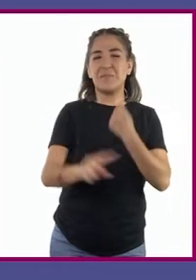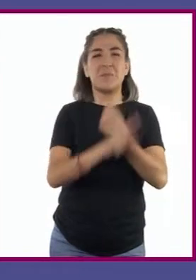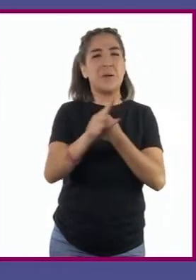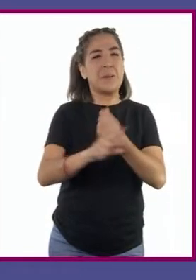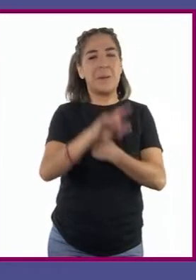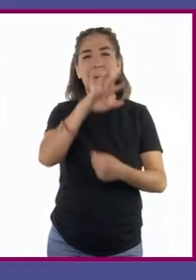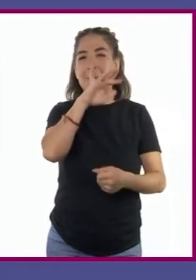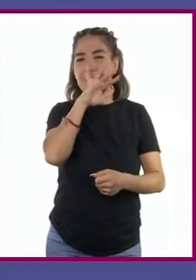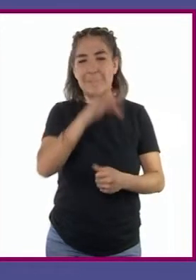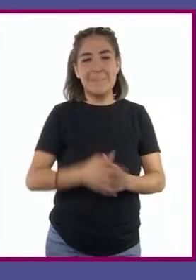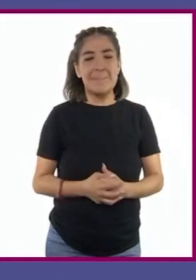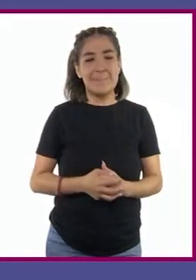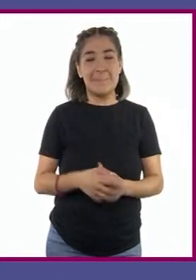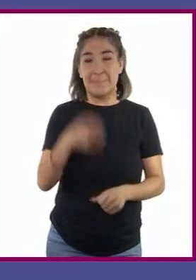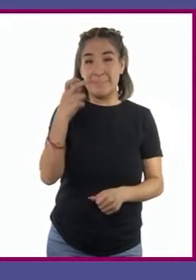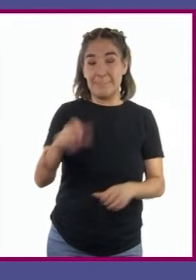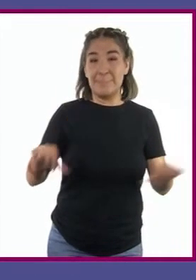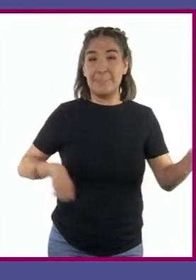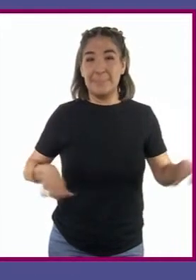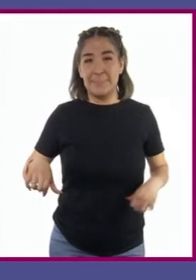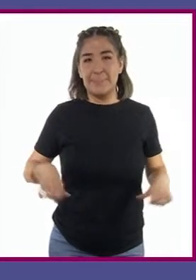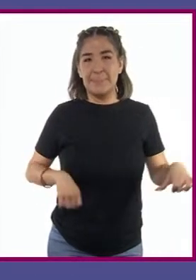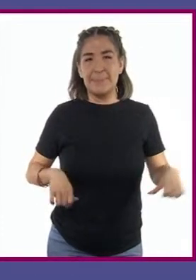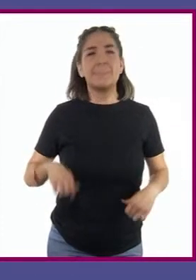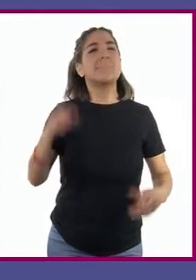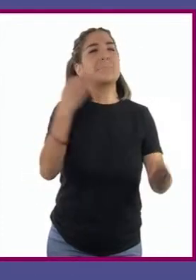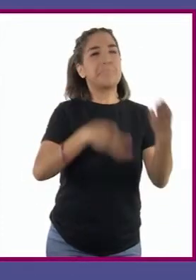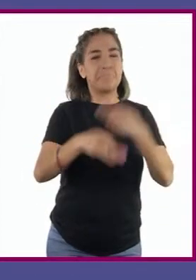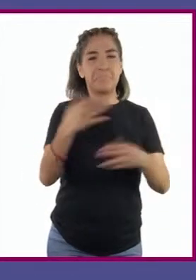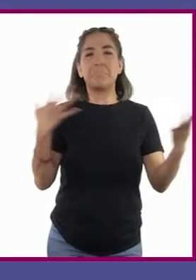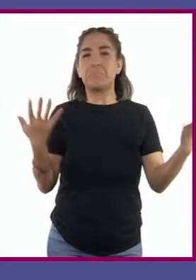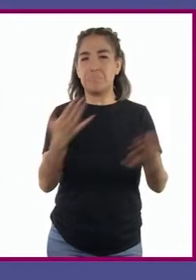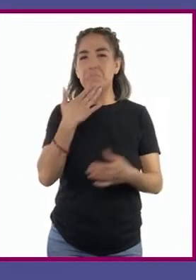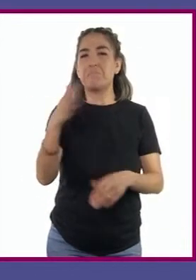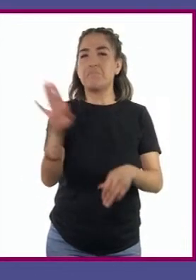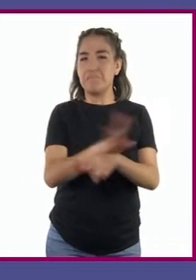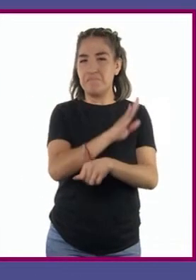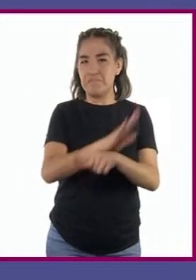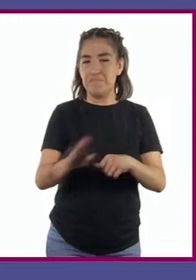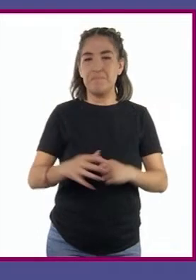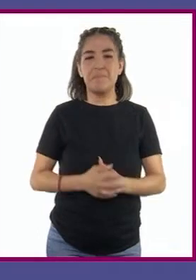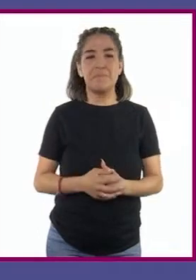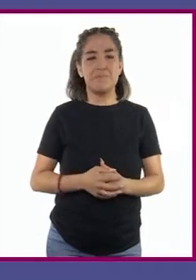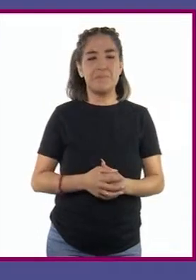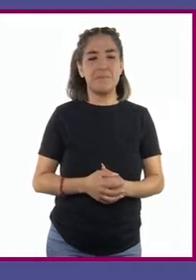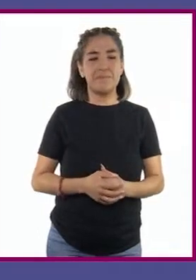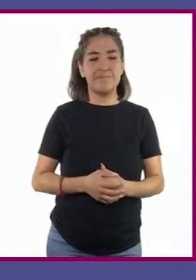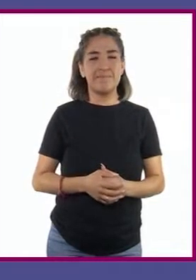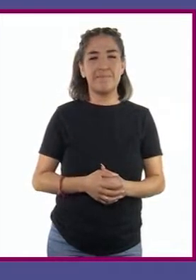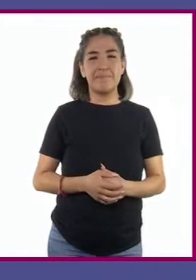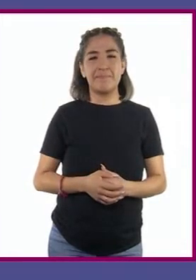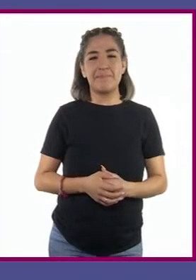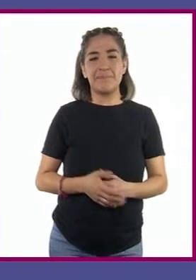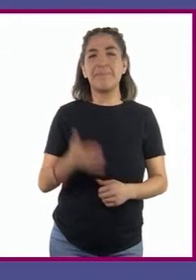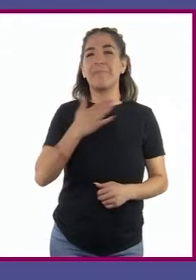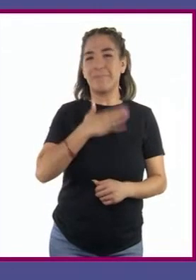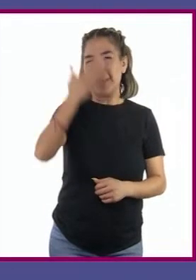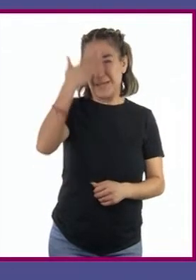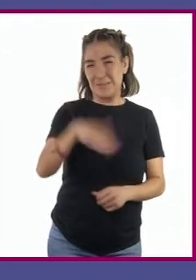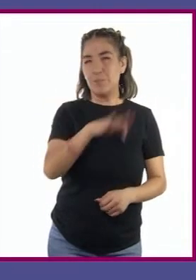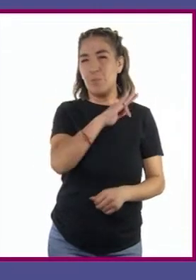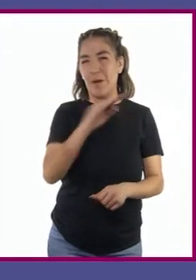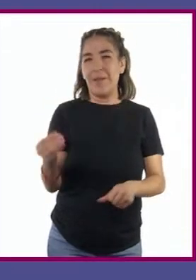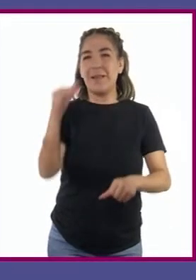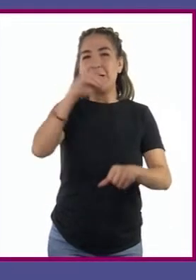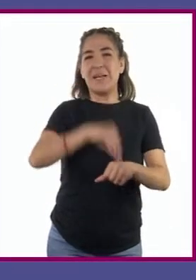basura. Con estas acciones, todos nos veríamos beneficiados. Ay, ya sé, profesora. Le podemos agregar